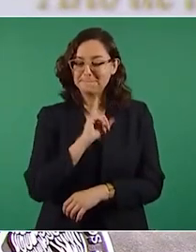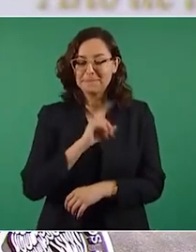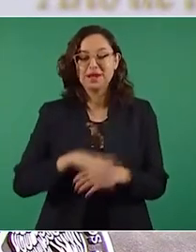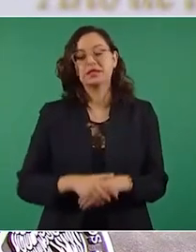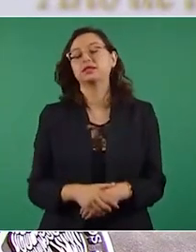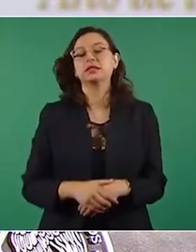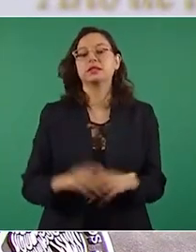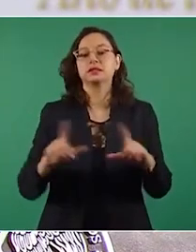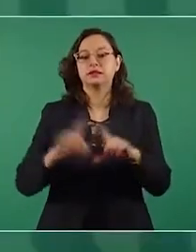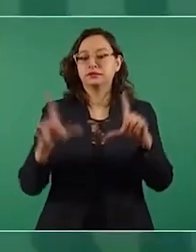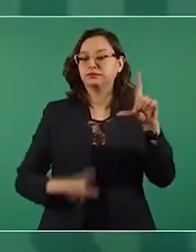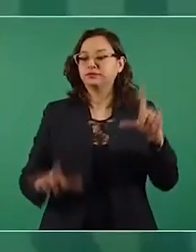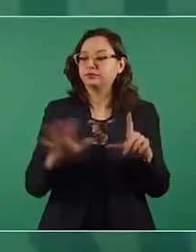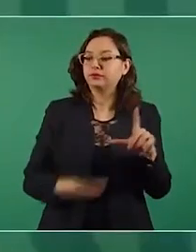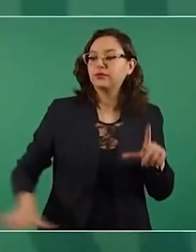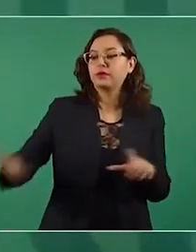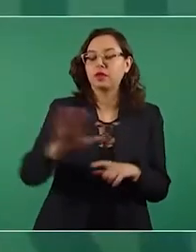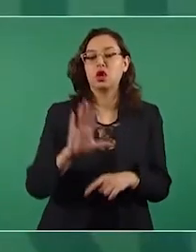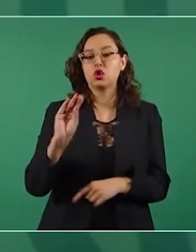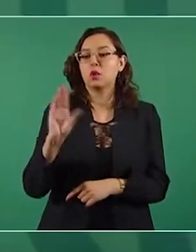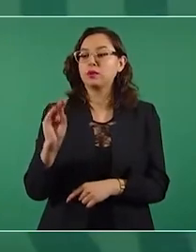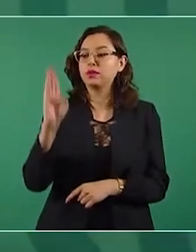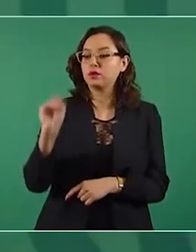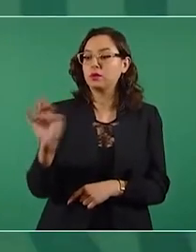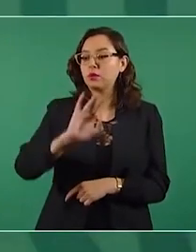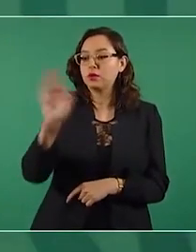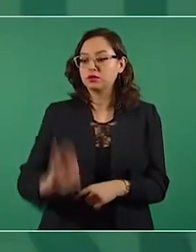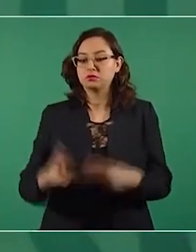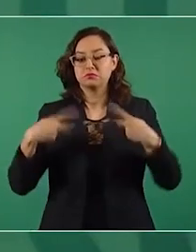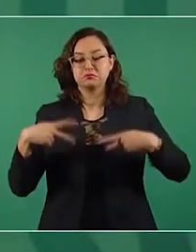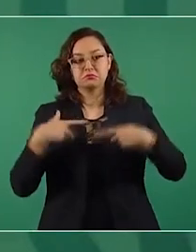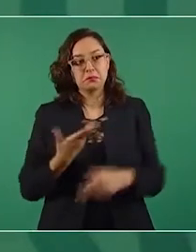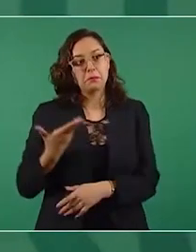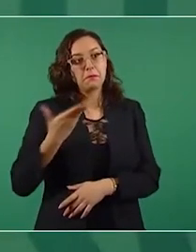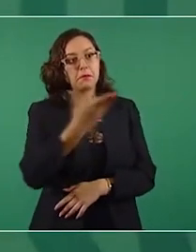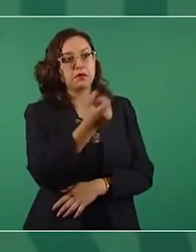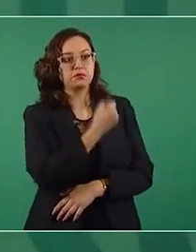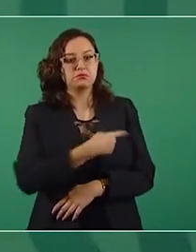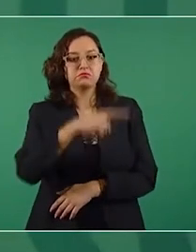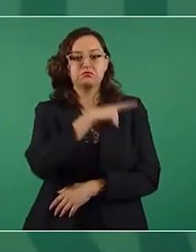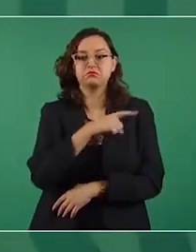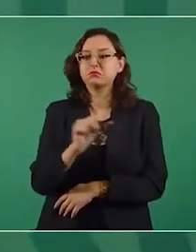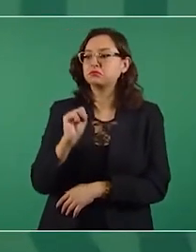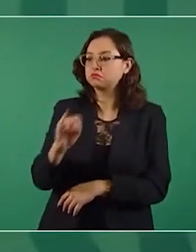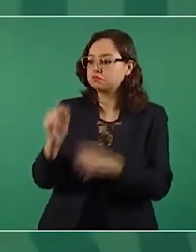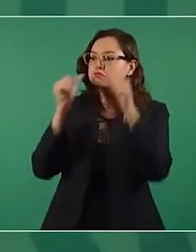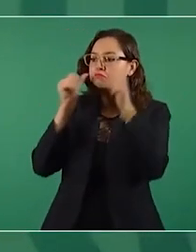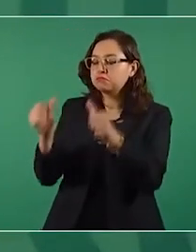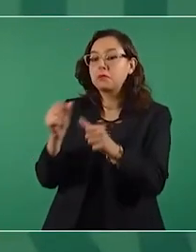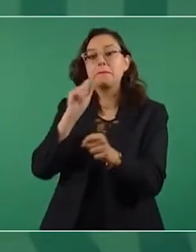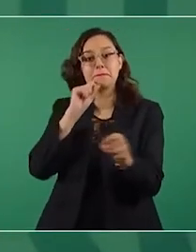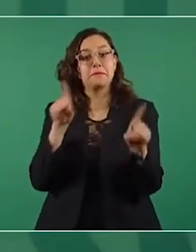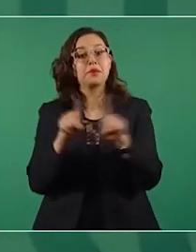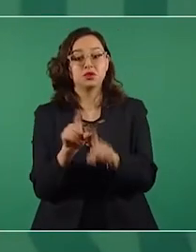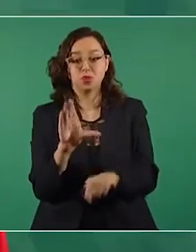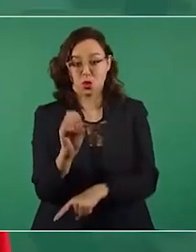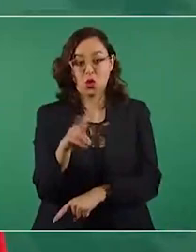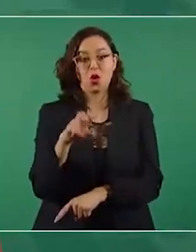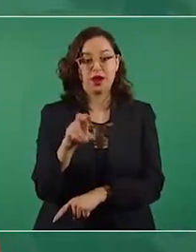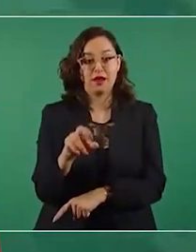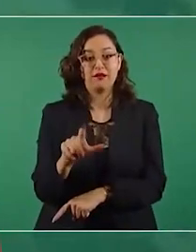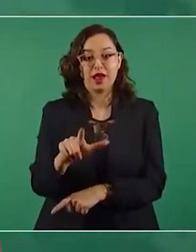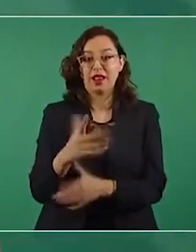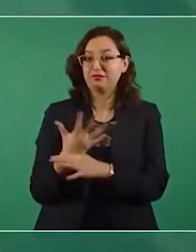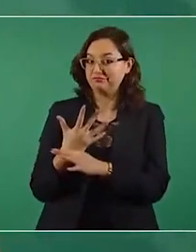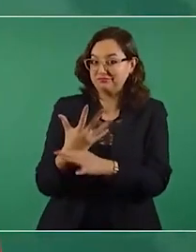99% de los mexicanos que demandaron un servicio de salud fueron atendidos según los mismos datos de Coneval. Hoy